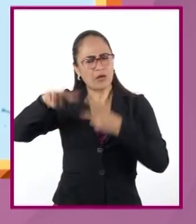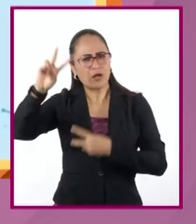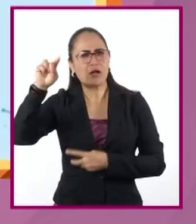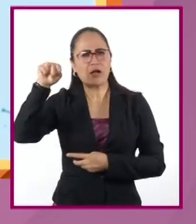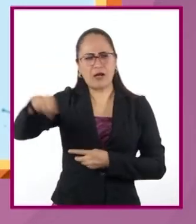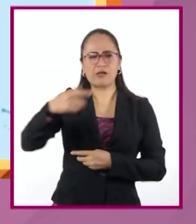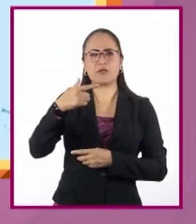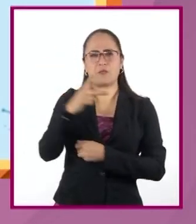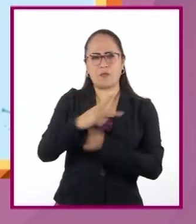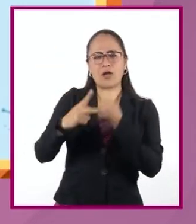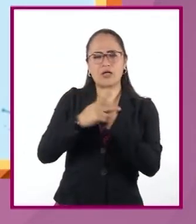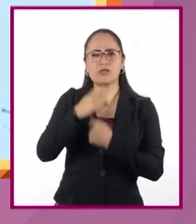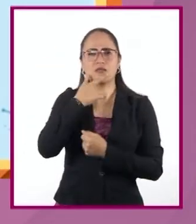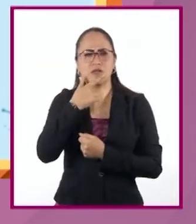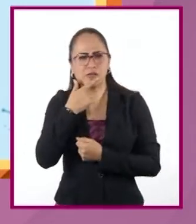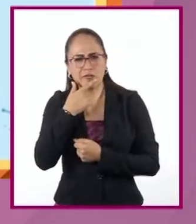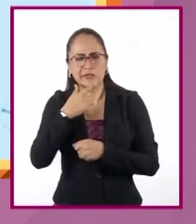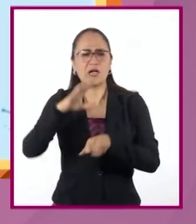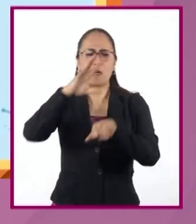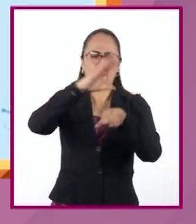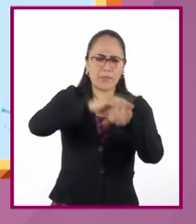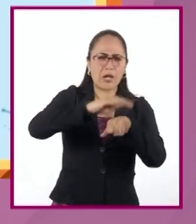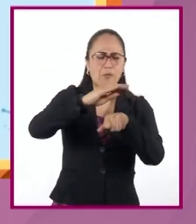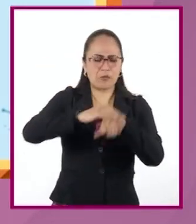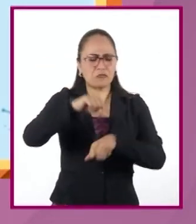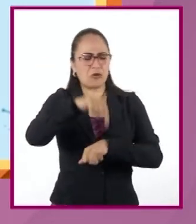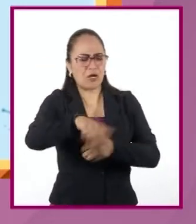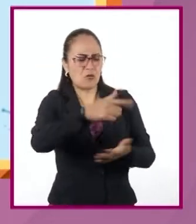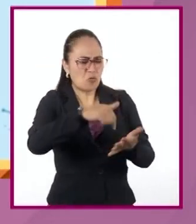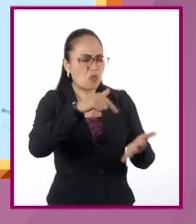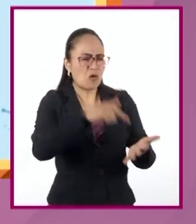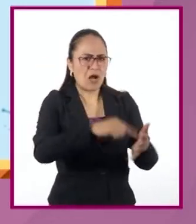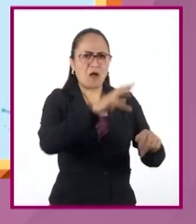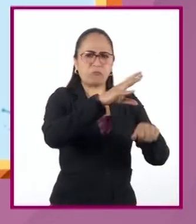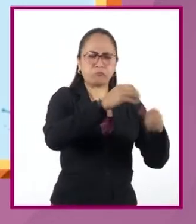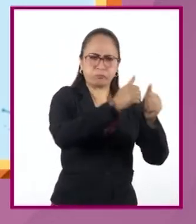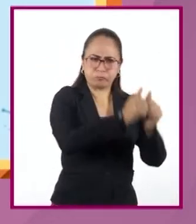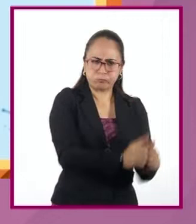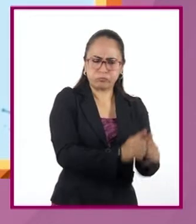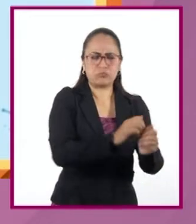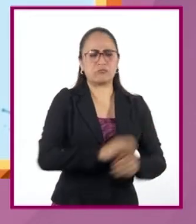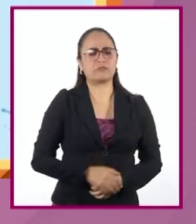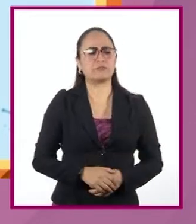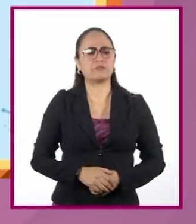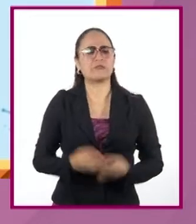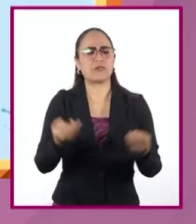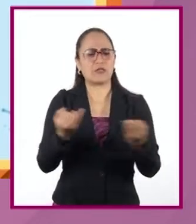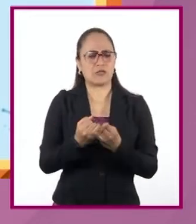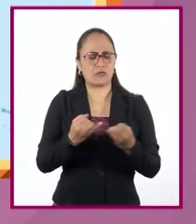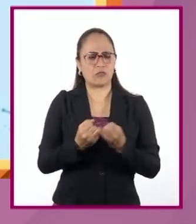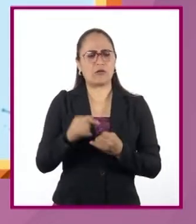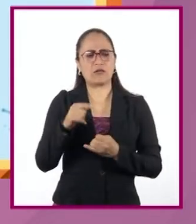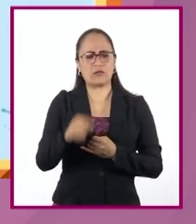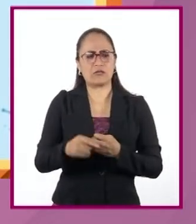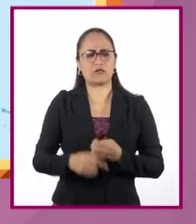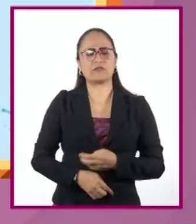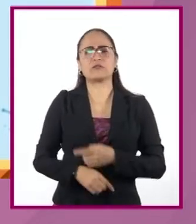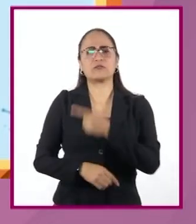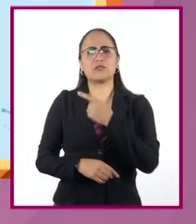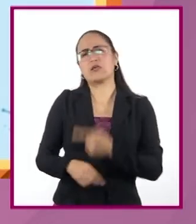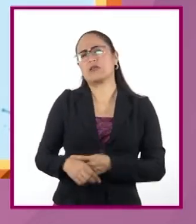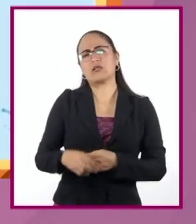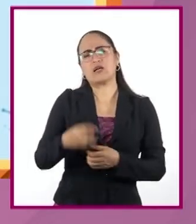legal para integrar pequeñas localidades en una sola colonia. Rhode Island, que es Isla